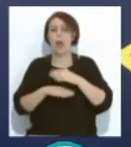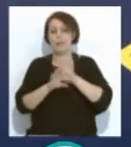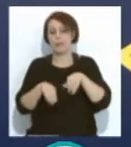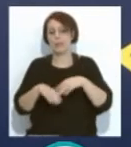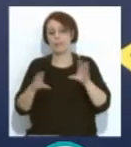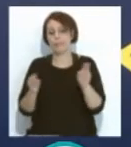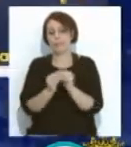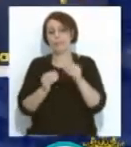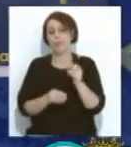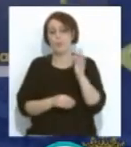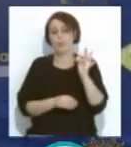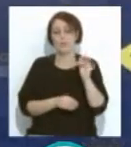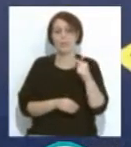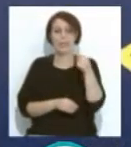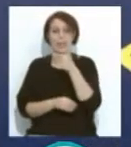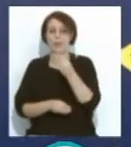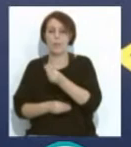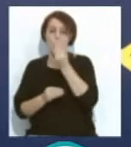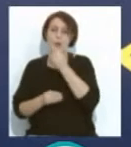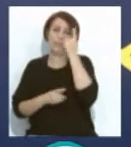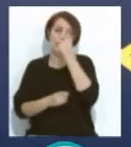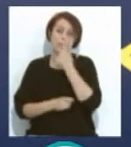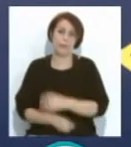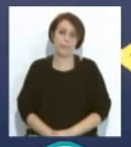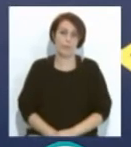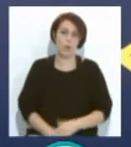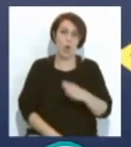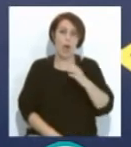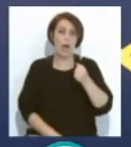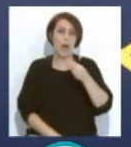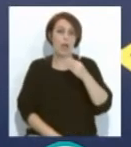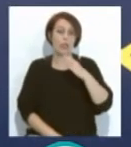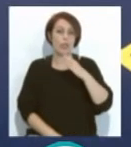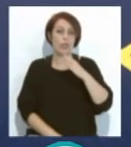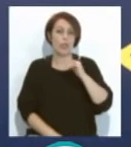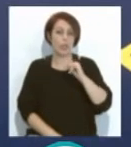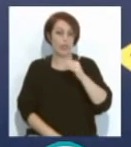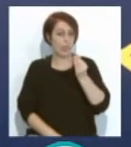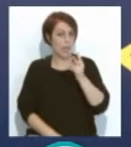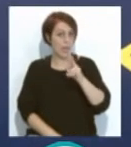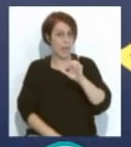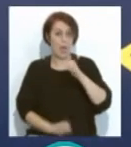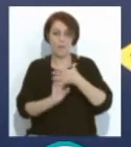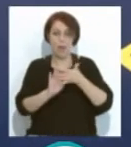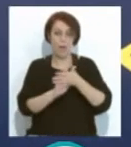tratar de mejorar las negativas. No he hablado con el cacique, la verdad, y sí, sabía que le había marcado un